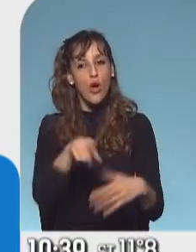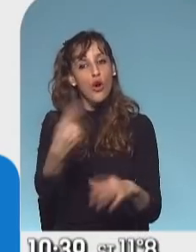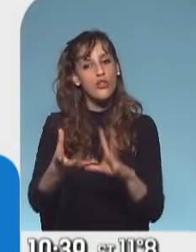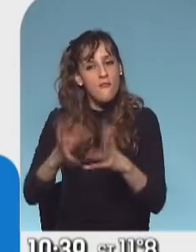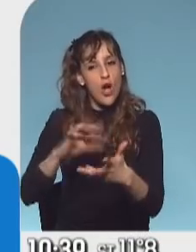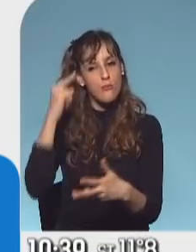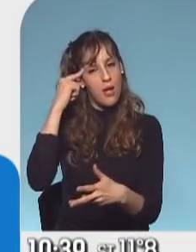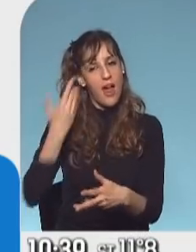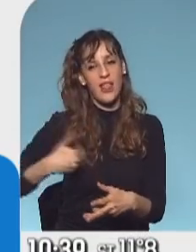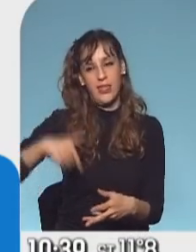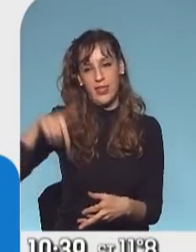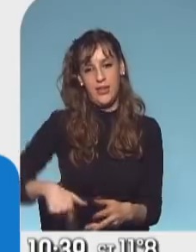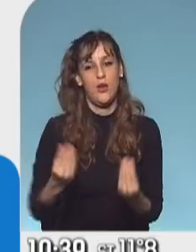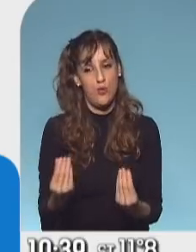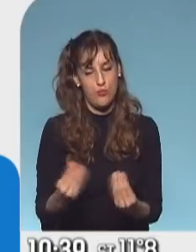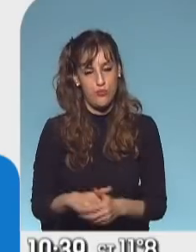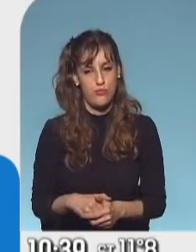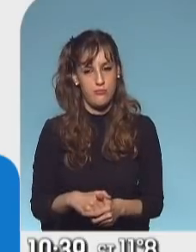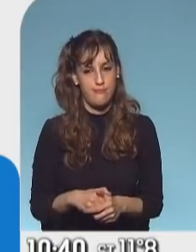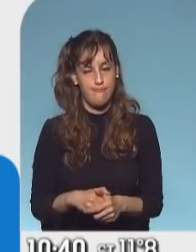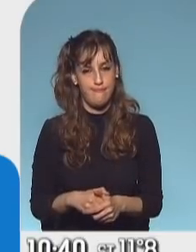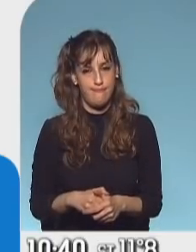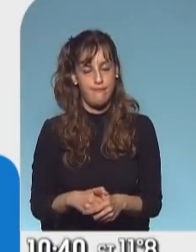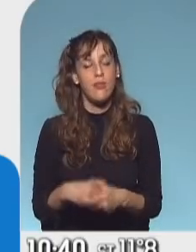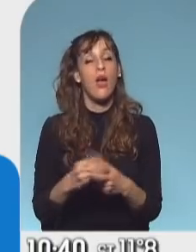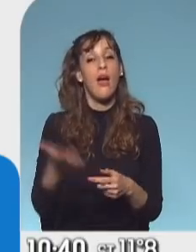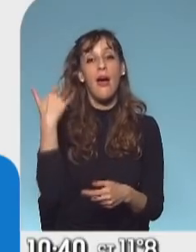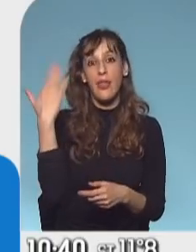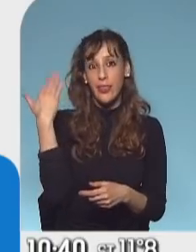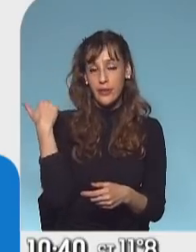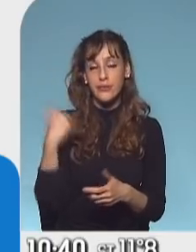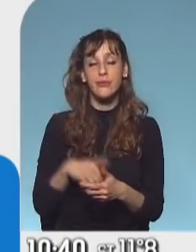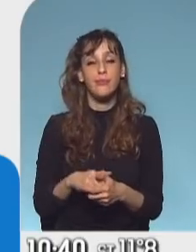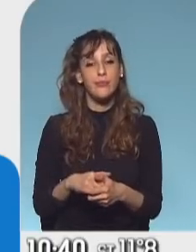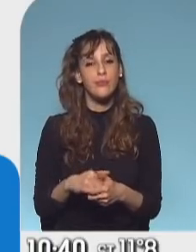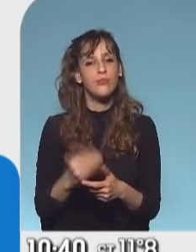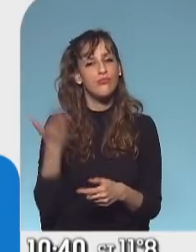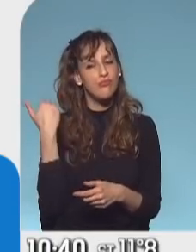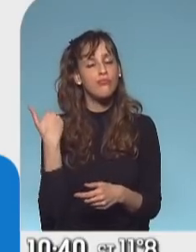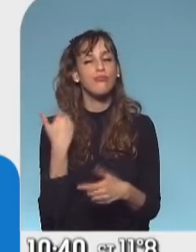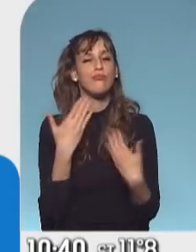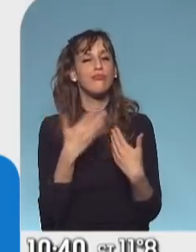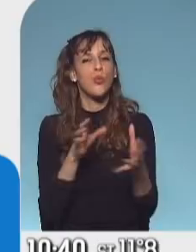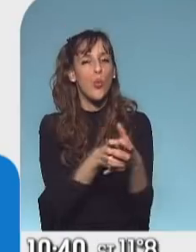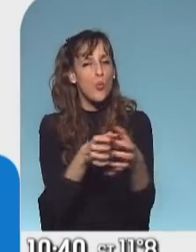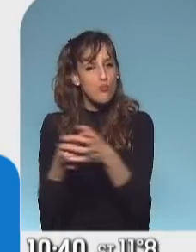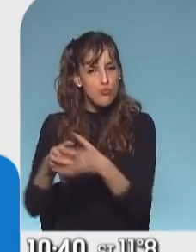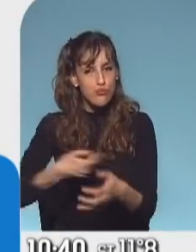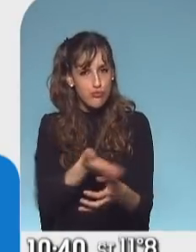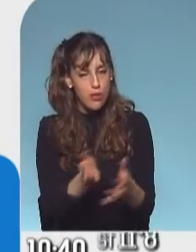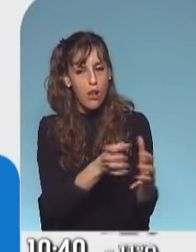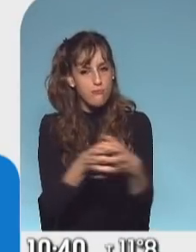forma la Argentina. Días atrás hablaba con los movimientos sociales y